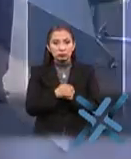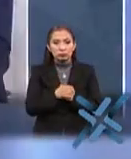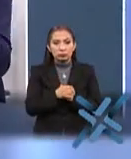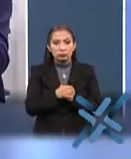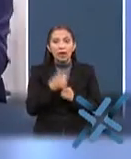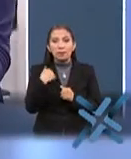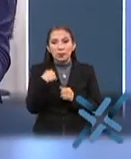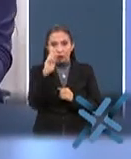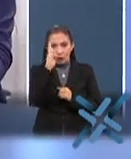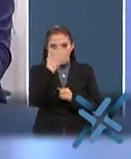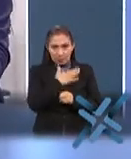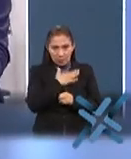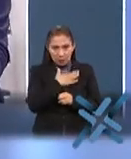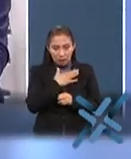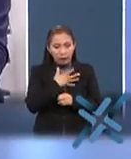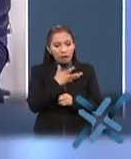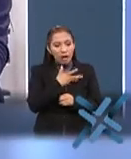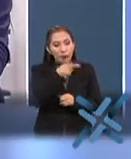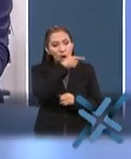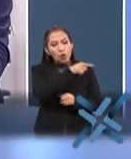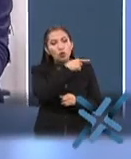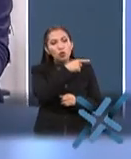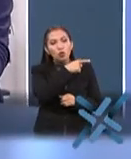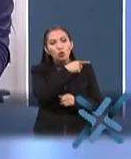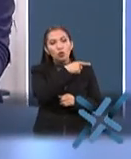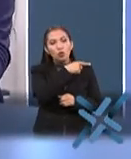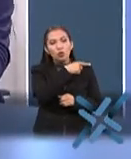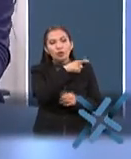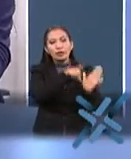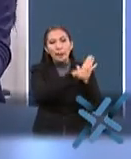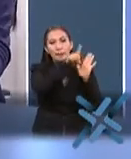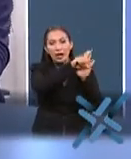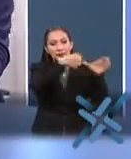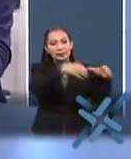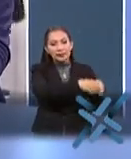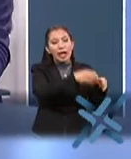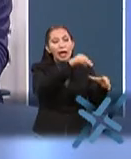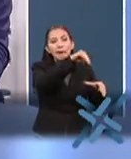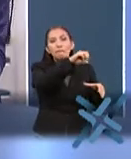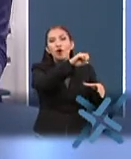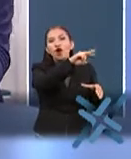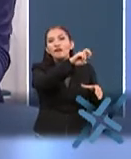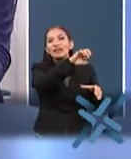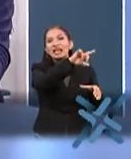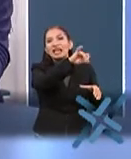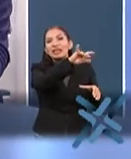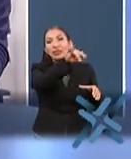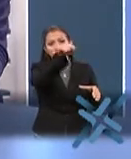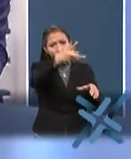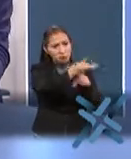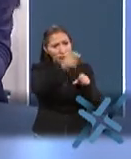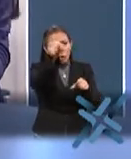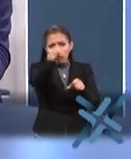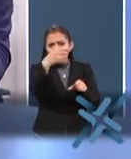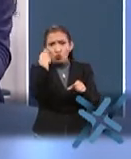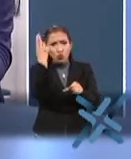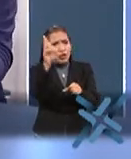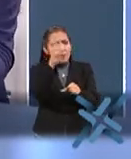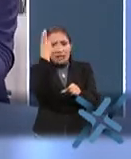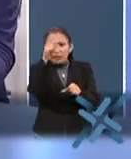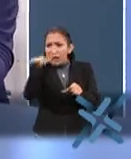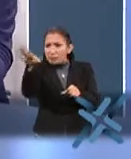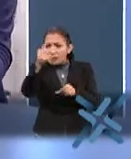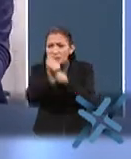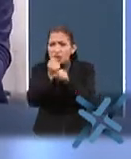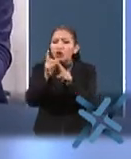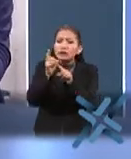menos en mi universidad, teníamos un departamento de movilidad. Entonces yo los invito, chicos, que en sus universidades investiguen